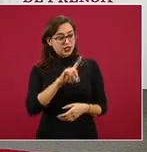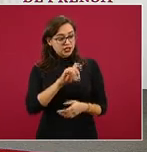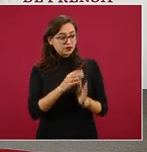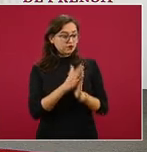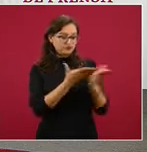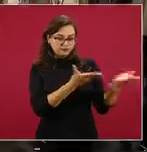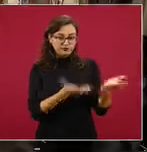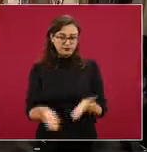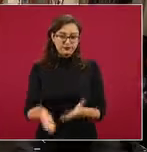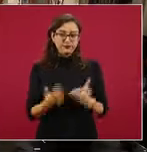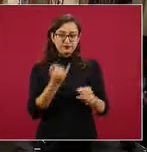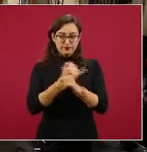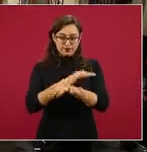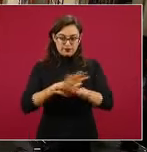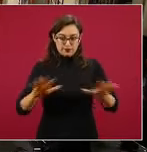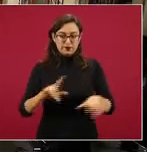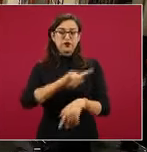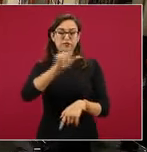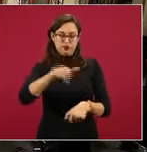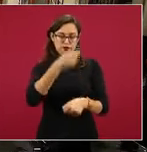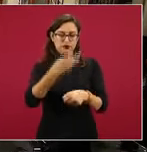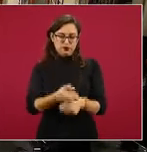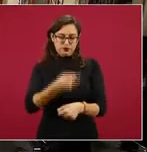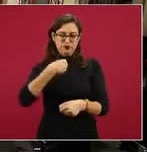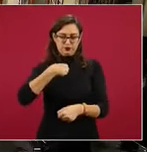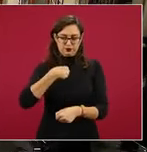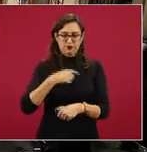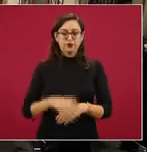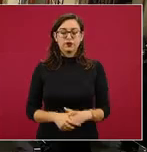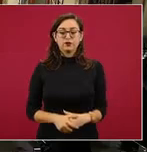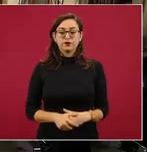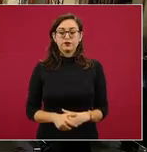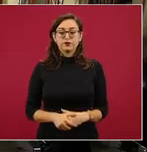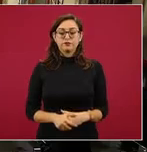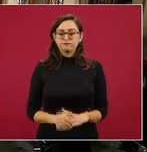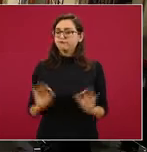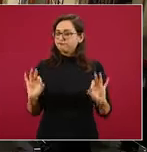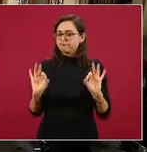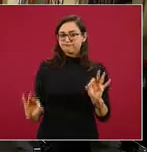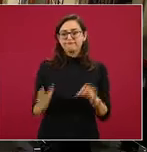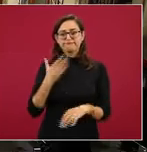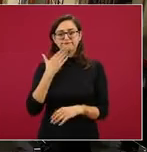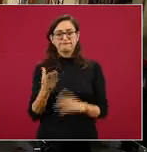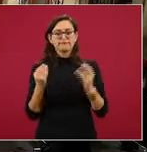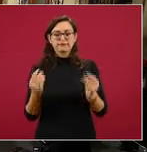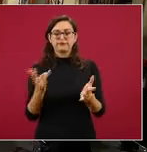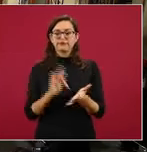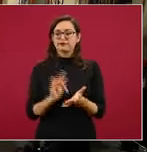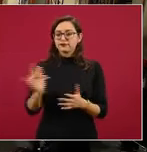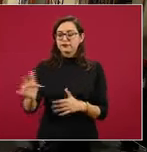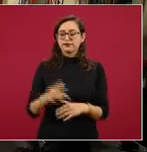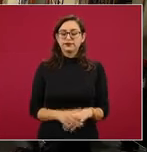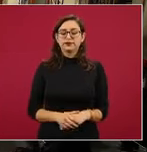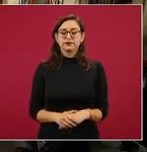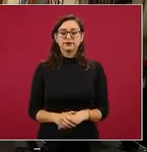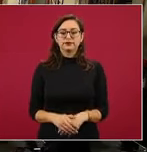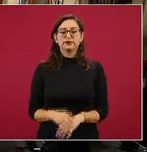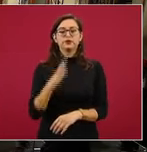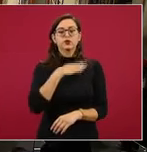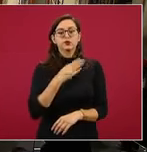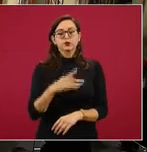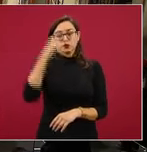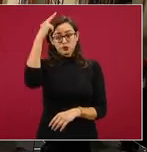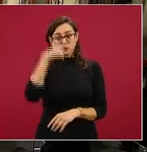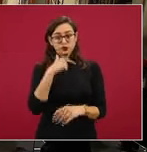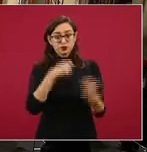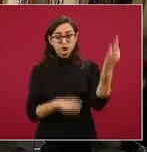el informe técnico y después yo el componente temático. Gracias. Perfecto. Muchísimas gracias, doctor López Ridaura. Muy buenas